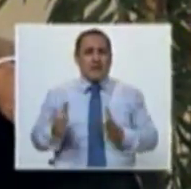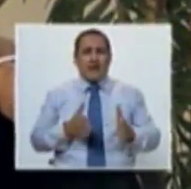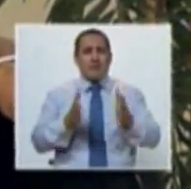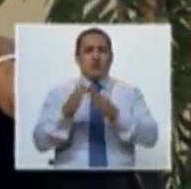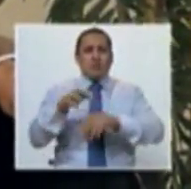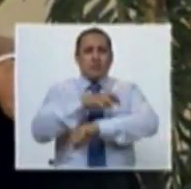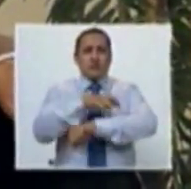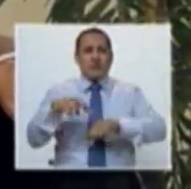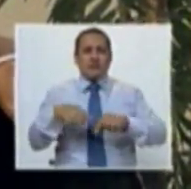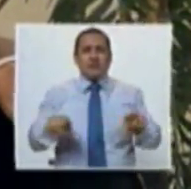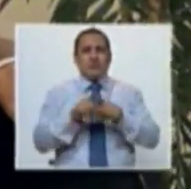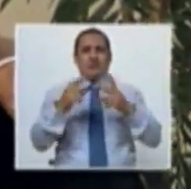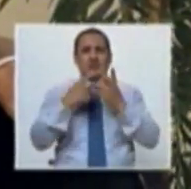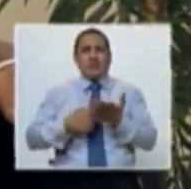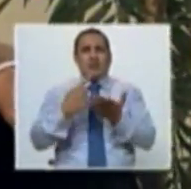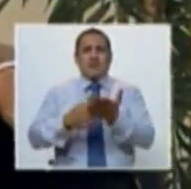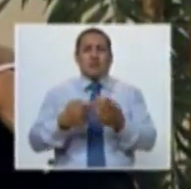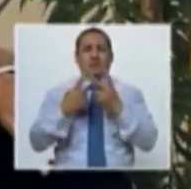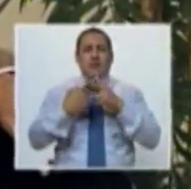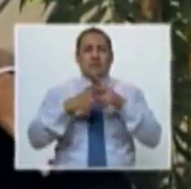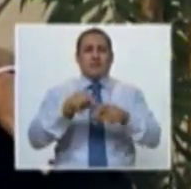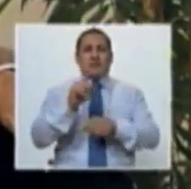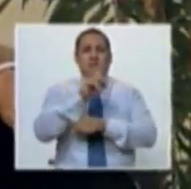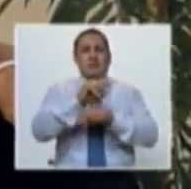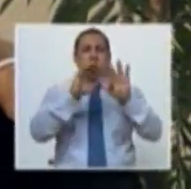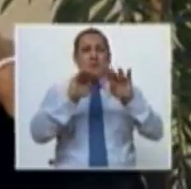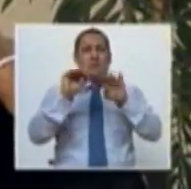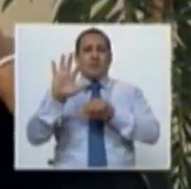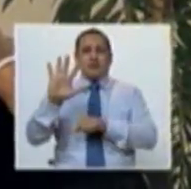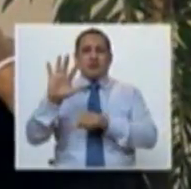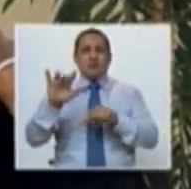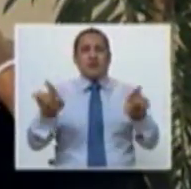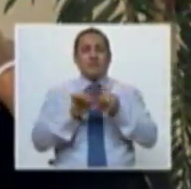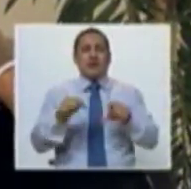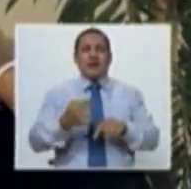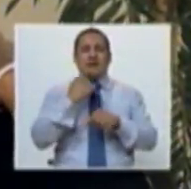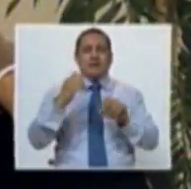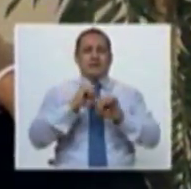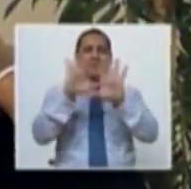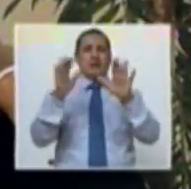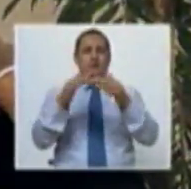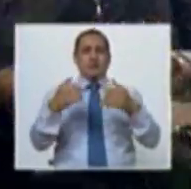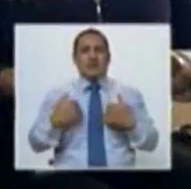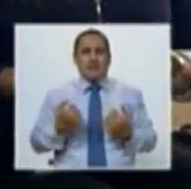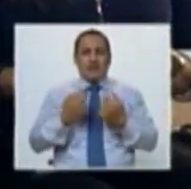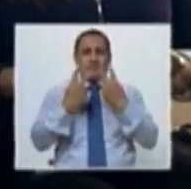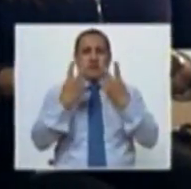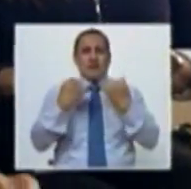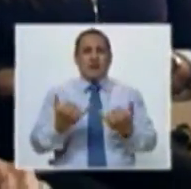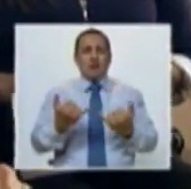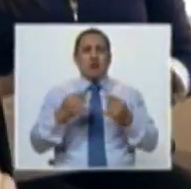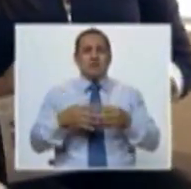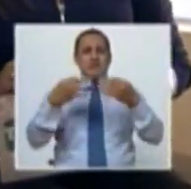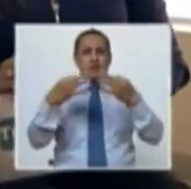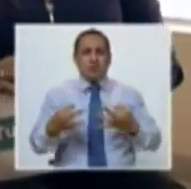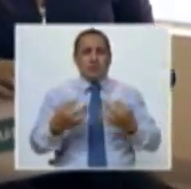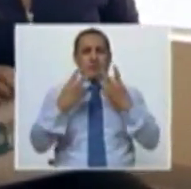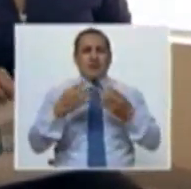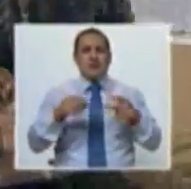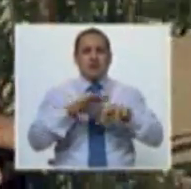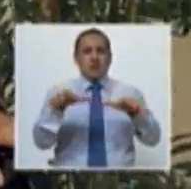magisterial, habiéndose debatido a partir del 95 más o menos, es claro que debía tener los seguros adecuados de